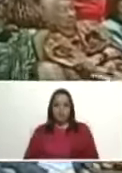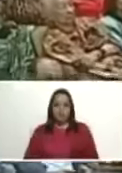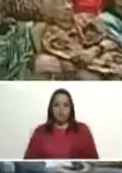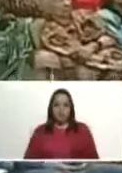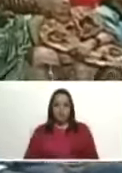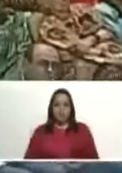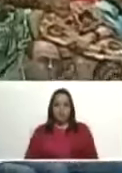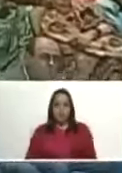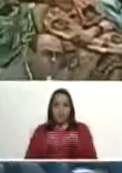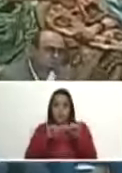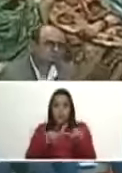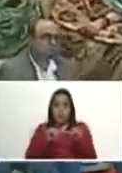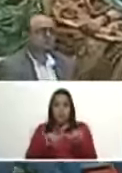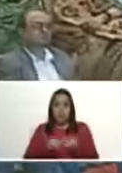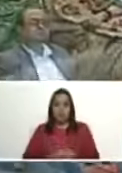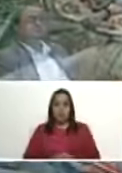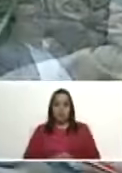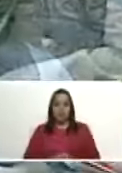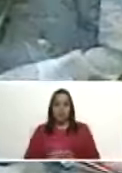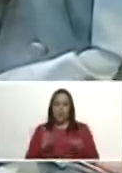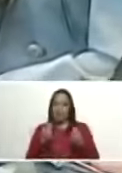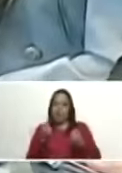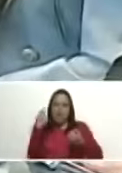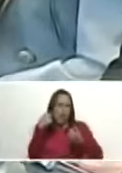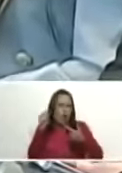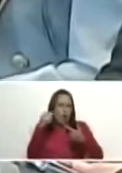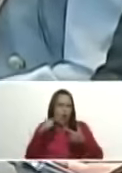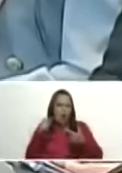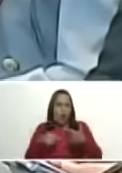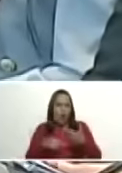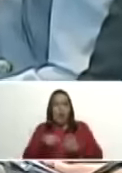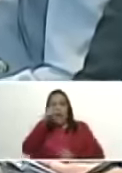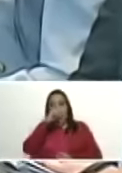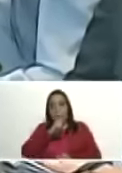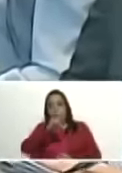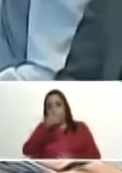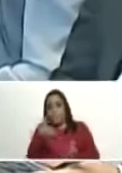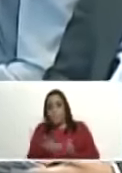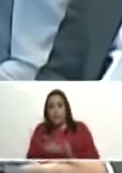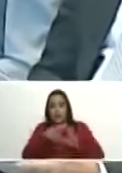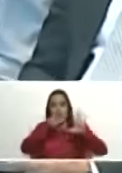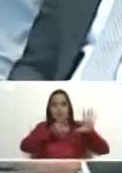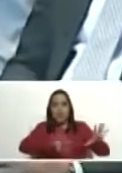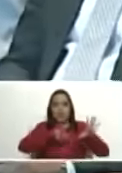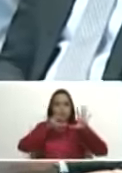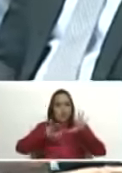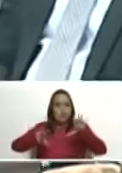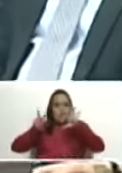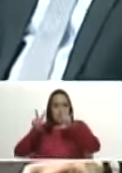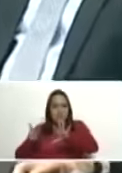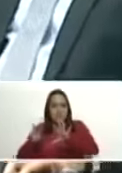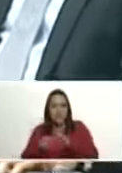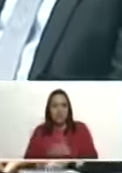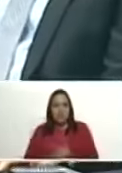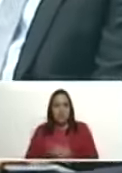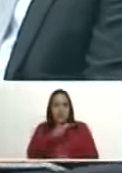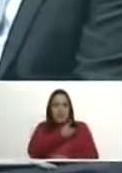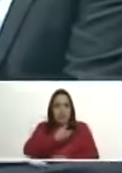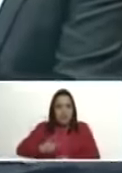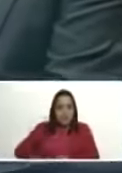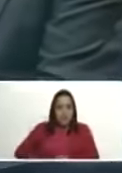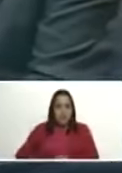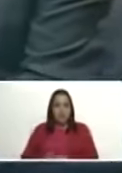Es por esta razón y muchas otras que en el año 1887 el